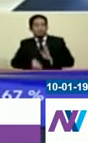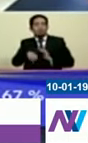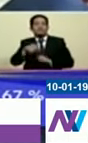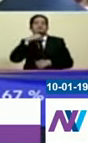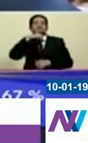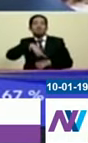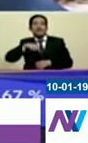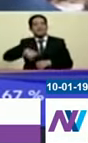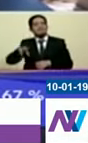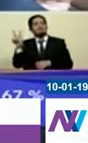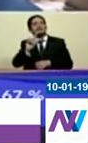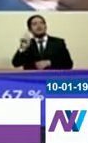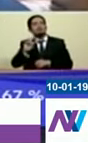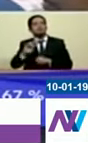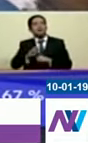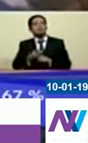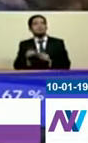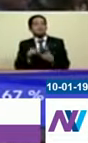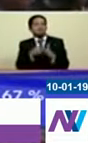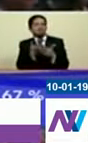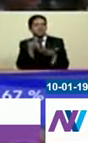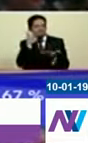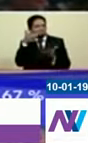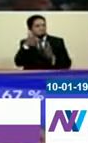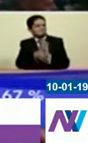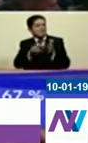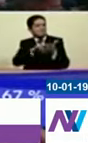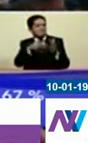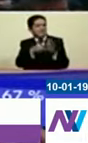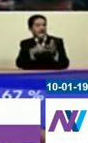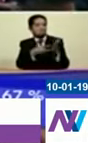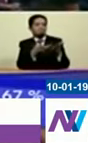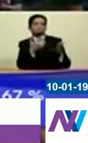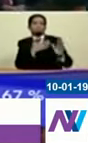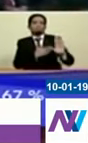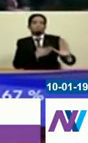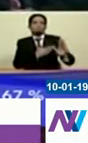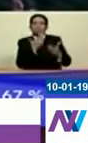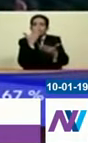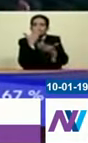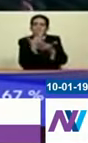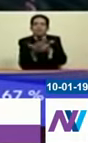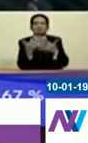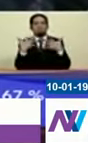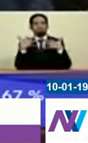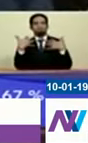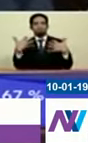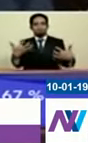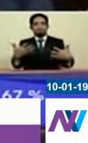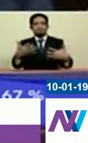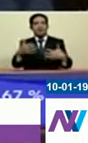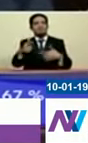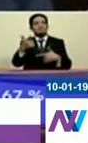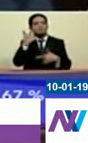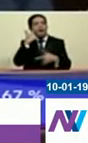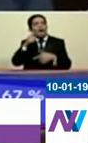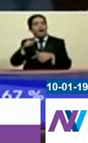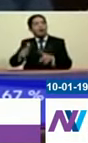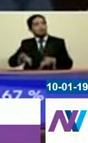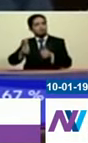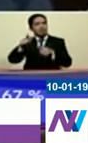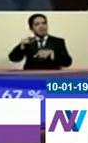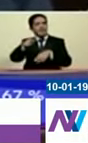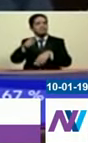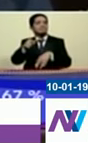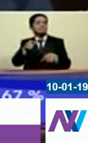republicana y procura la ratificación frente a una autoridad constituida y de manera pública del compromiso de